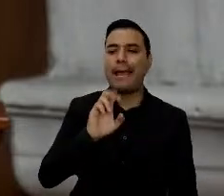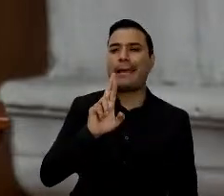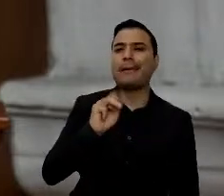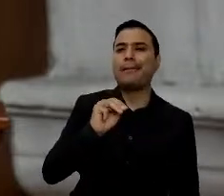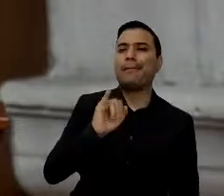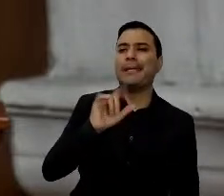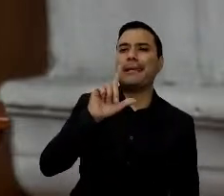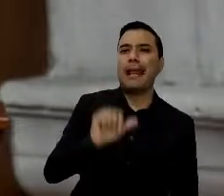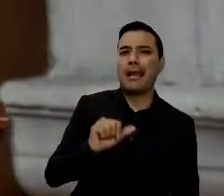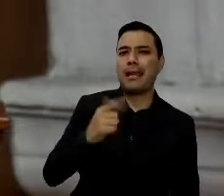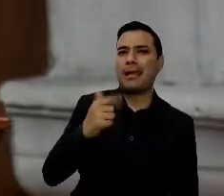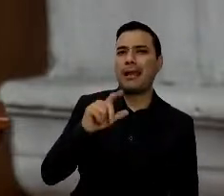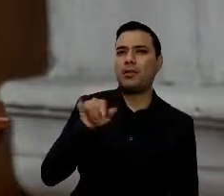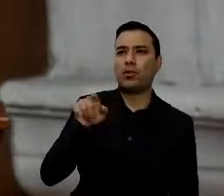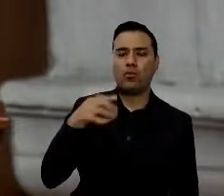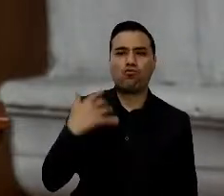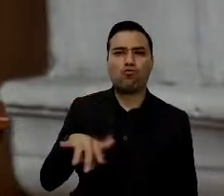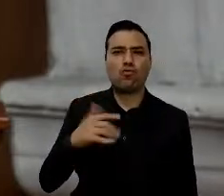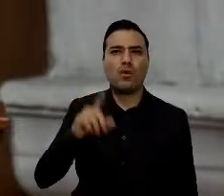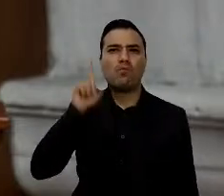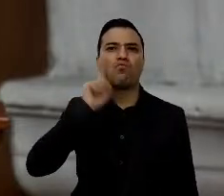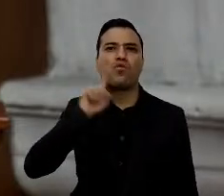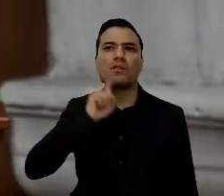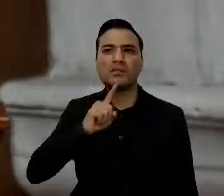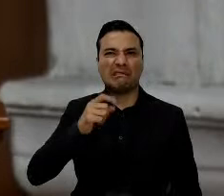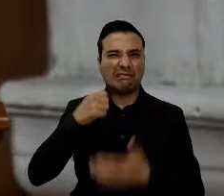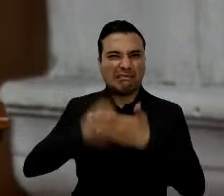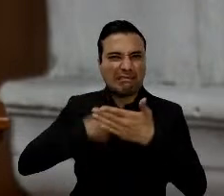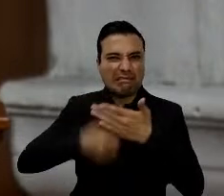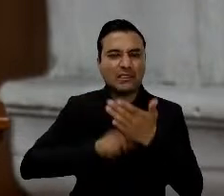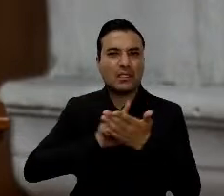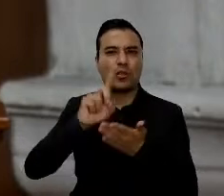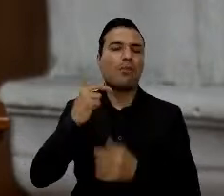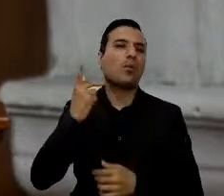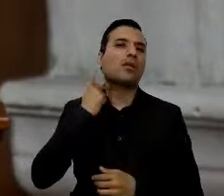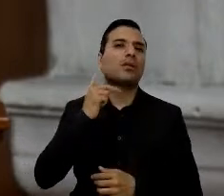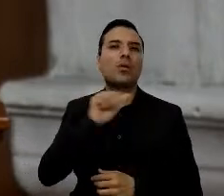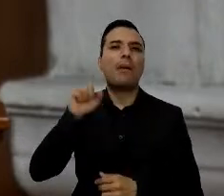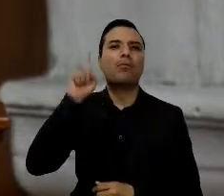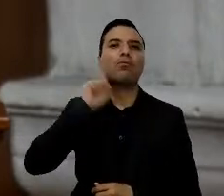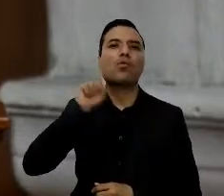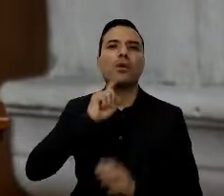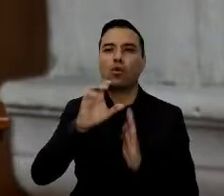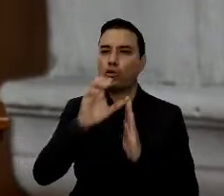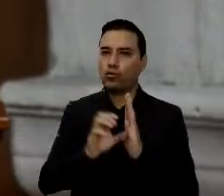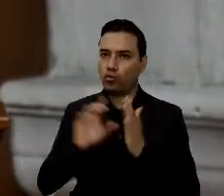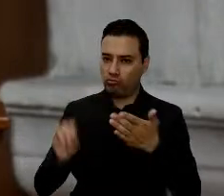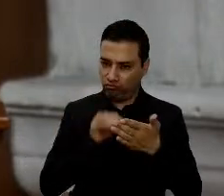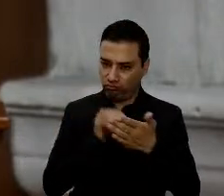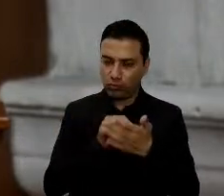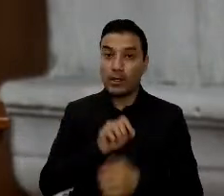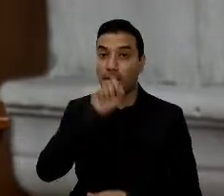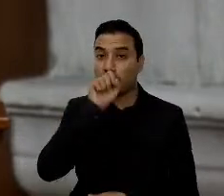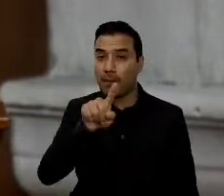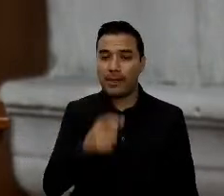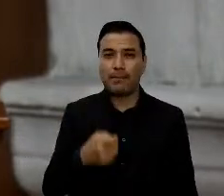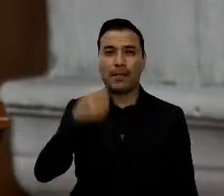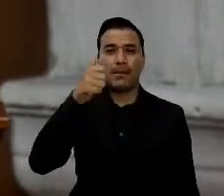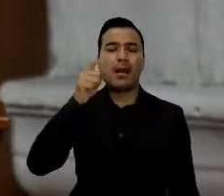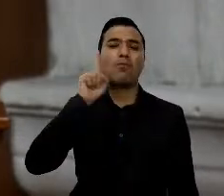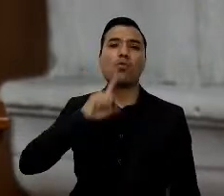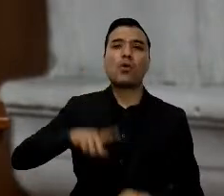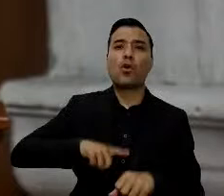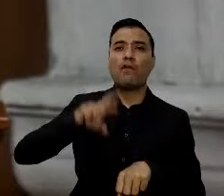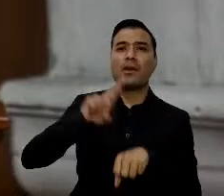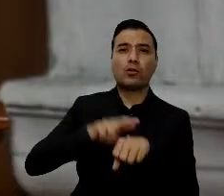Galindo que exigió el reconocimiento de los Derechos políticos de las mujeres a nivel constitucional así como la primera gobernadora de